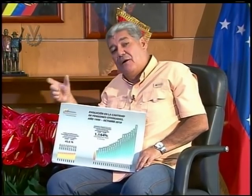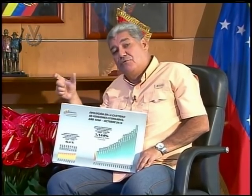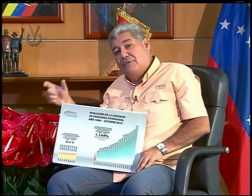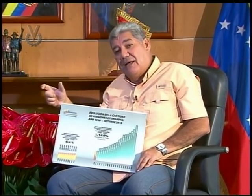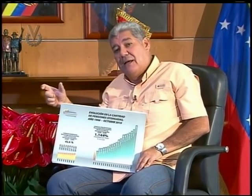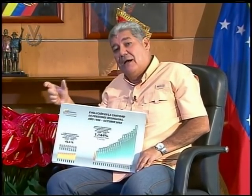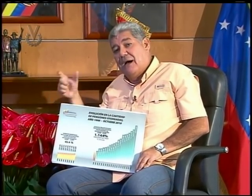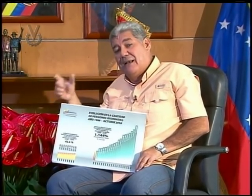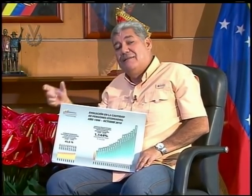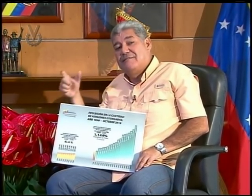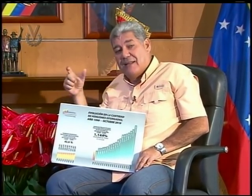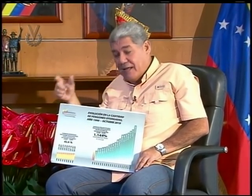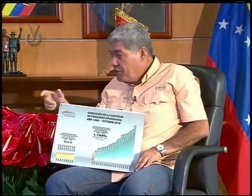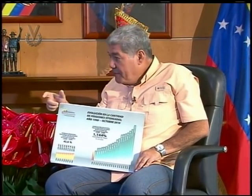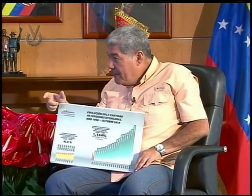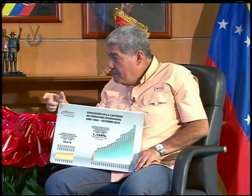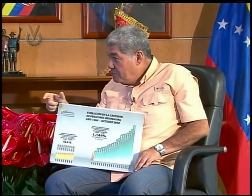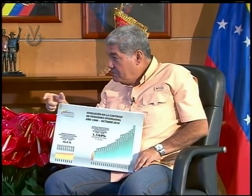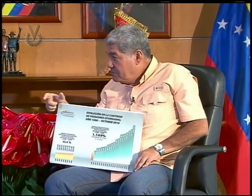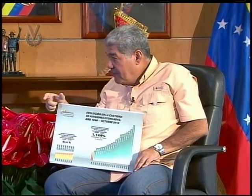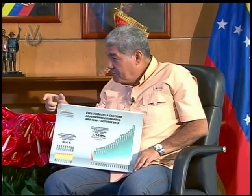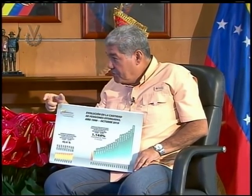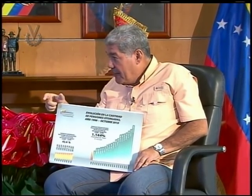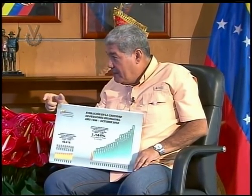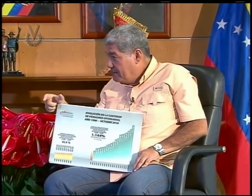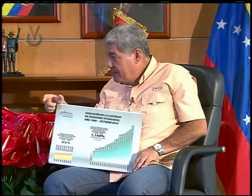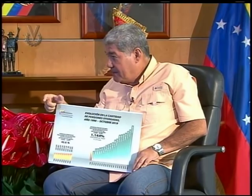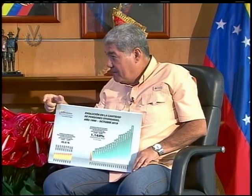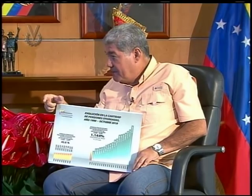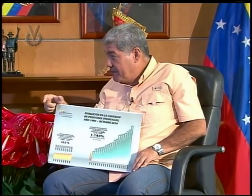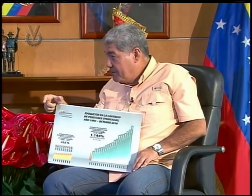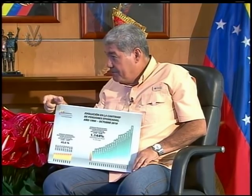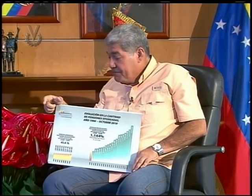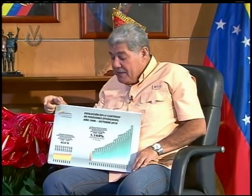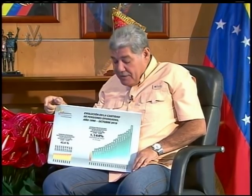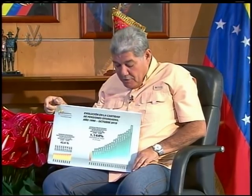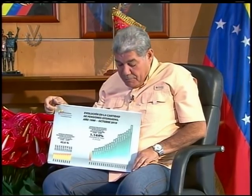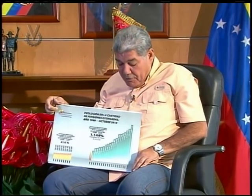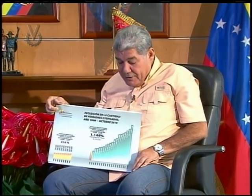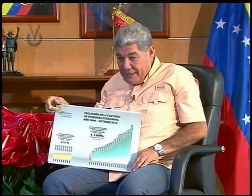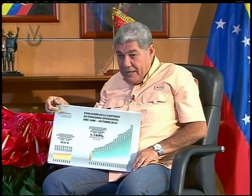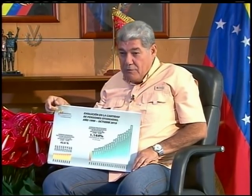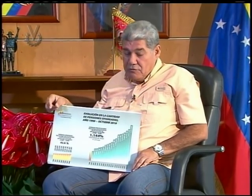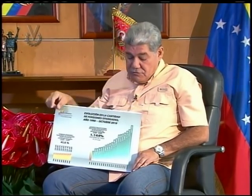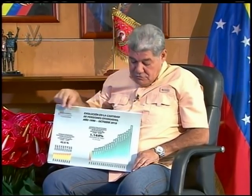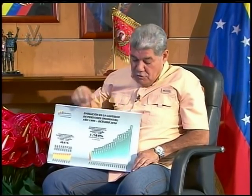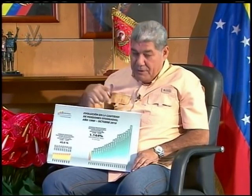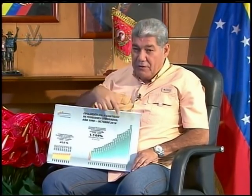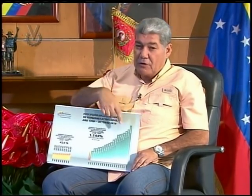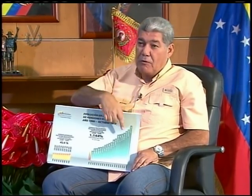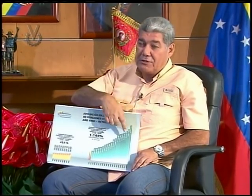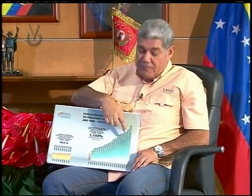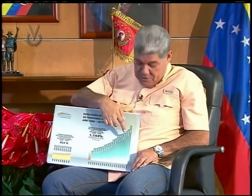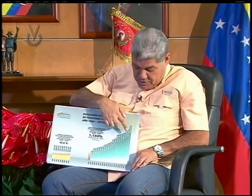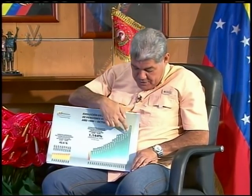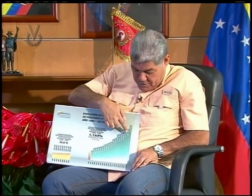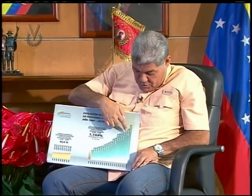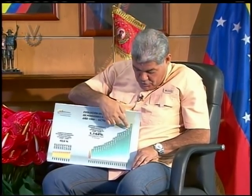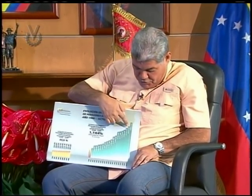están ajustadas al salario mínimo nacional establecido. Y hoy por hoy tenemos un número de